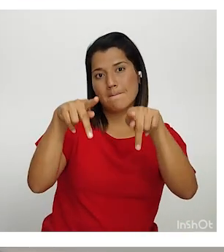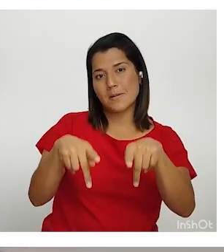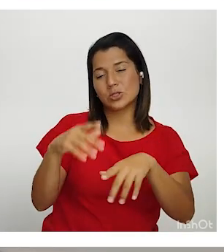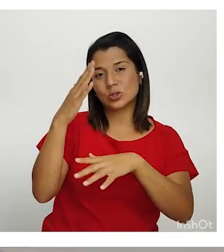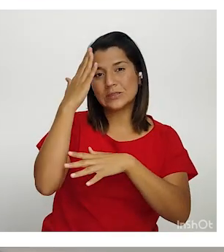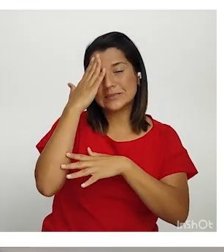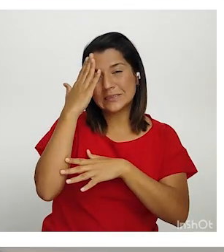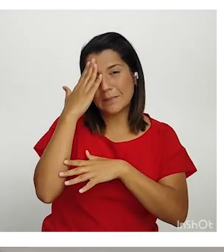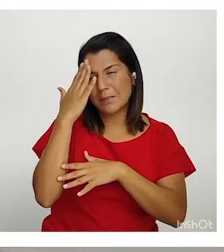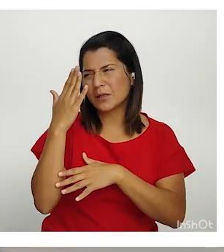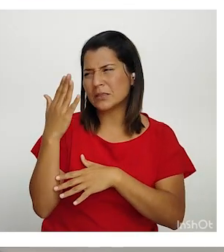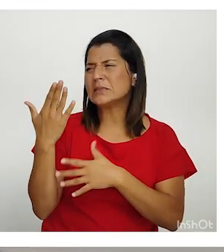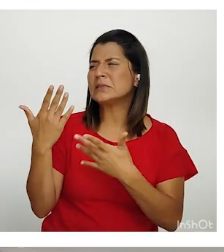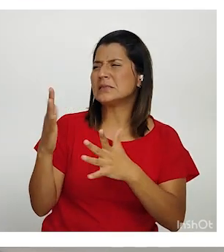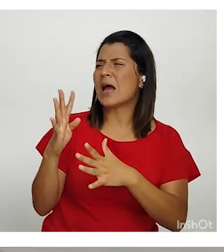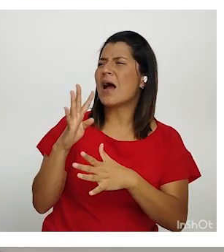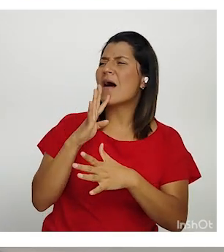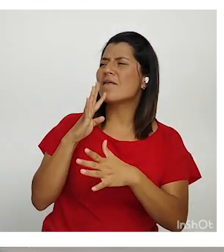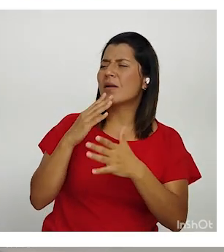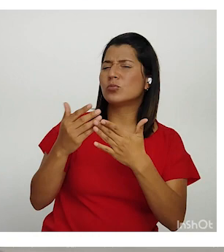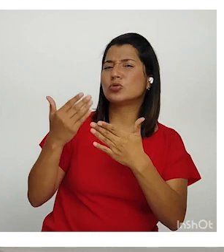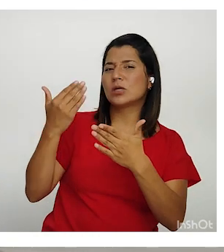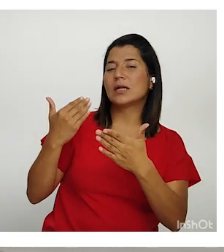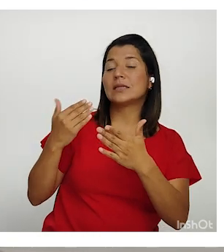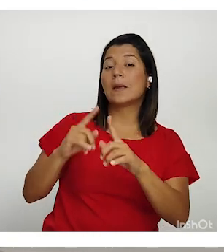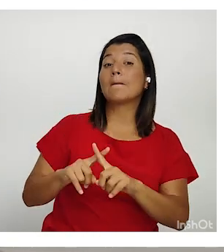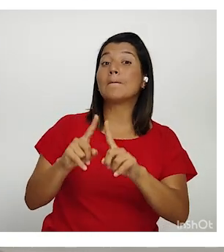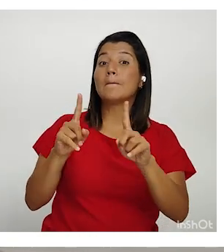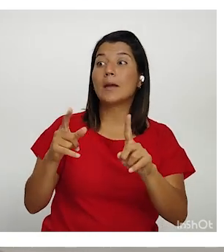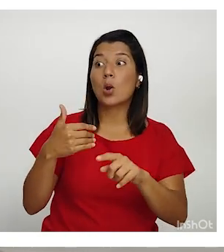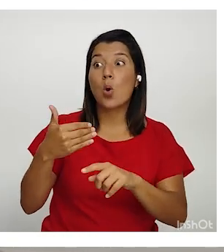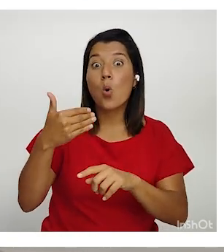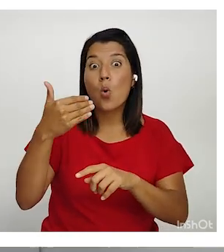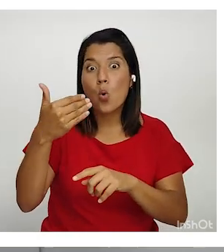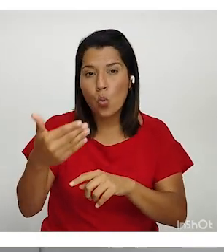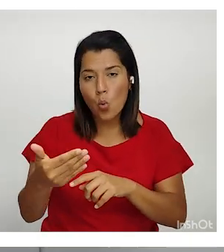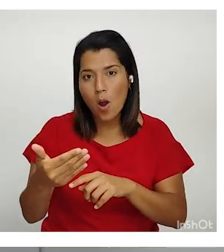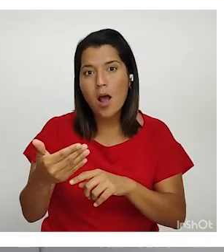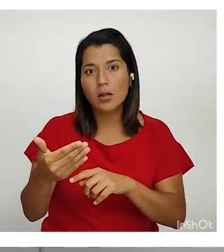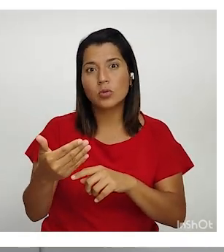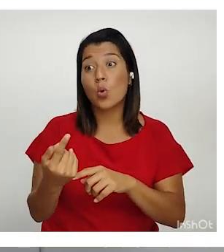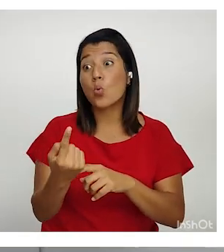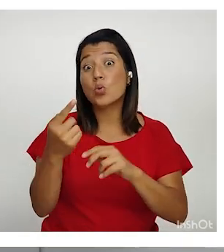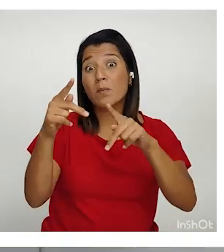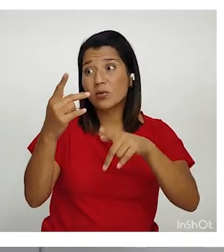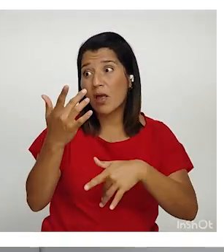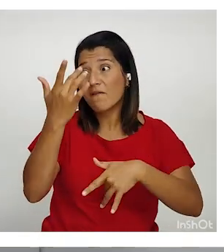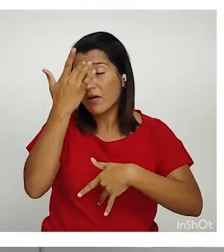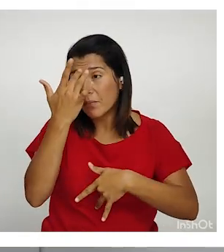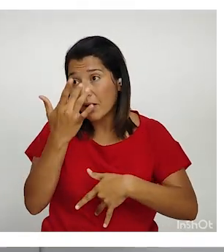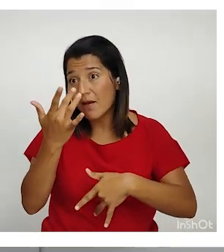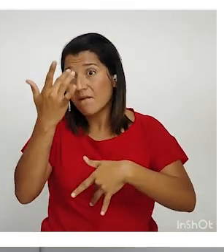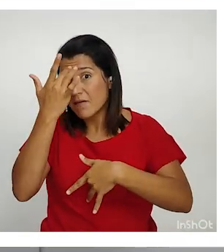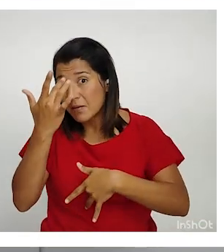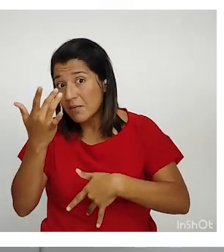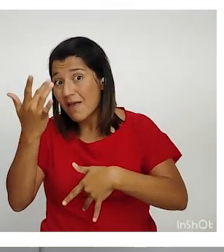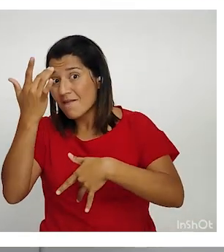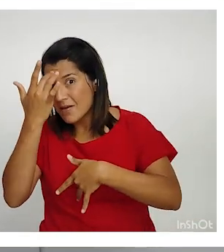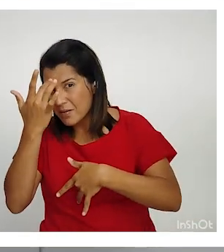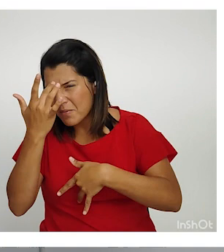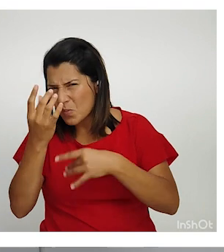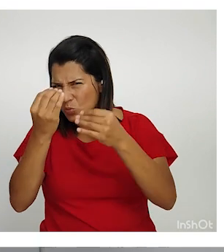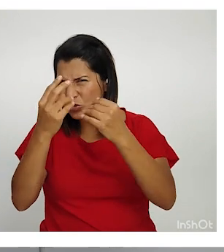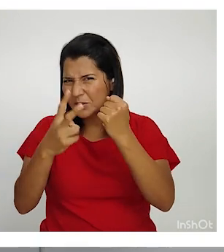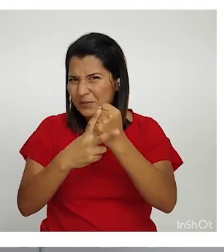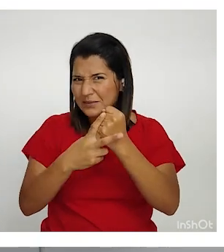sepan que, ya lo mencionábamos un poco al inicio, pero cuando alguien se contagia varias veces de dengue, se vuelve más peligrosa